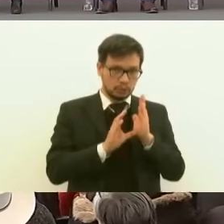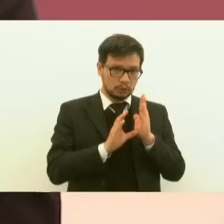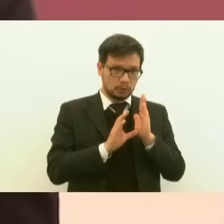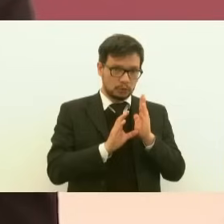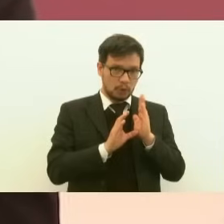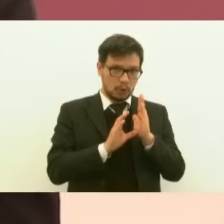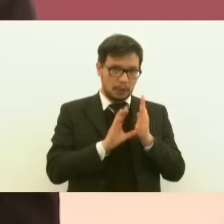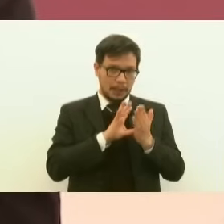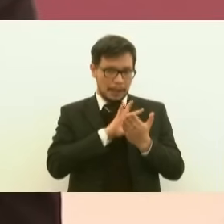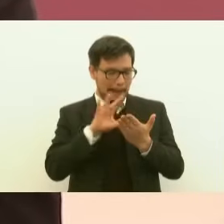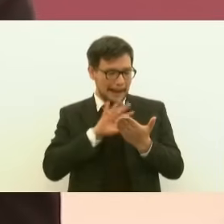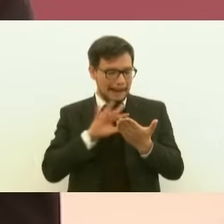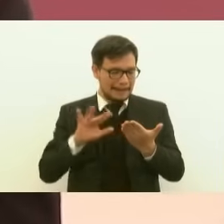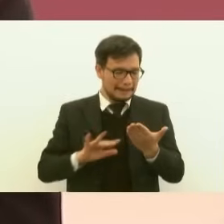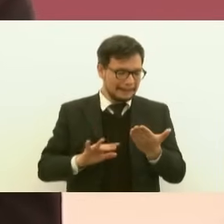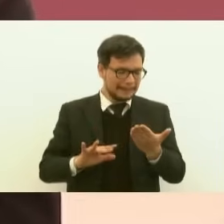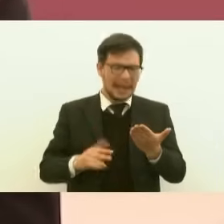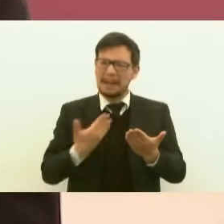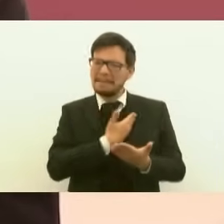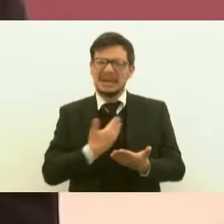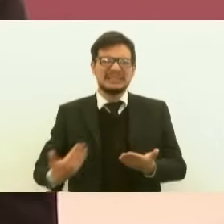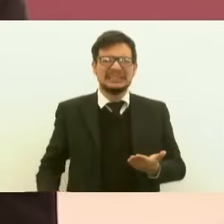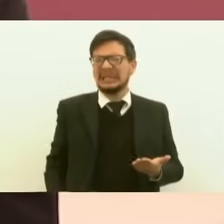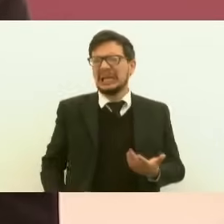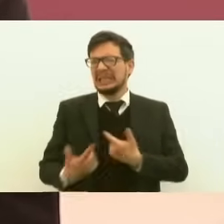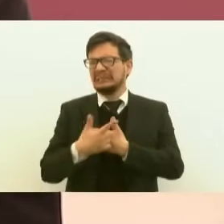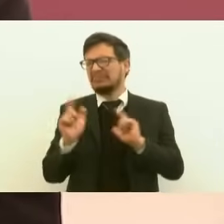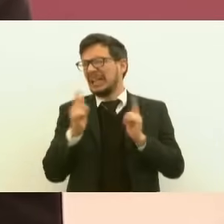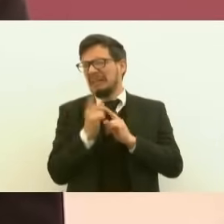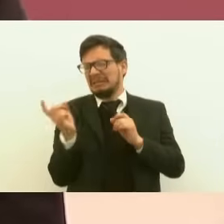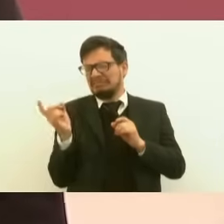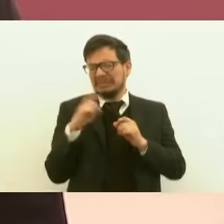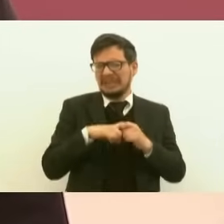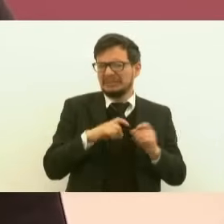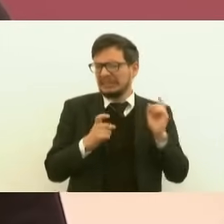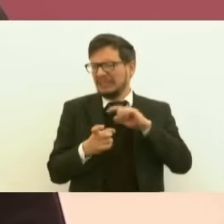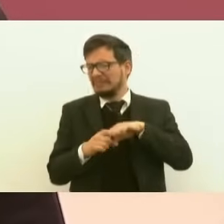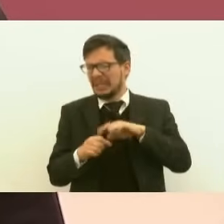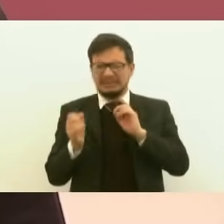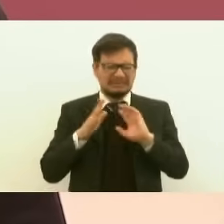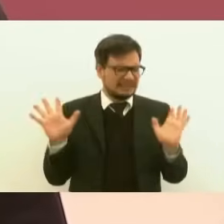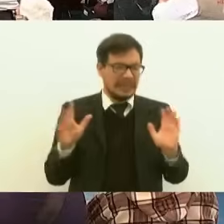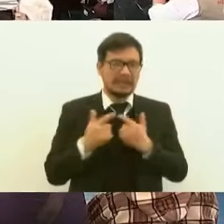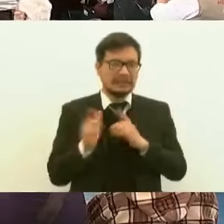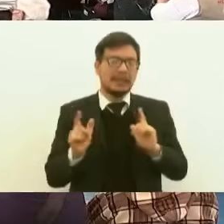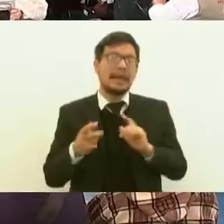Llegue quien llegue a la presidencia, esto es un derecho que no se lo van a quitar.